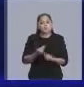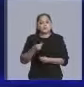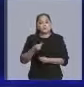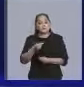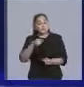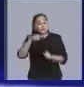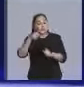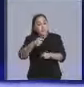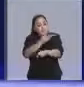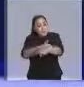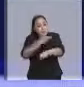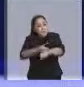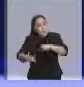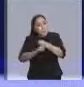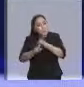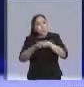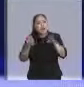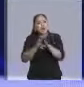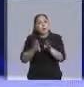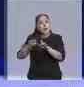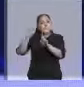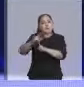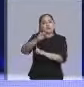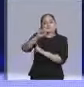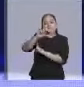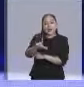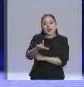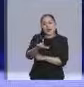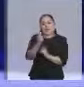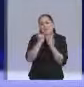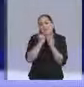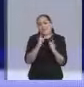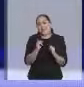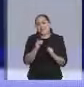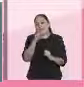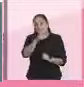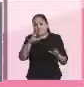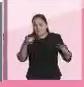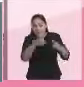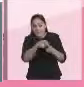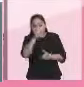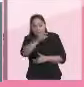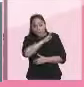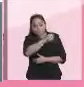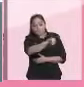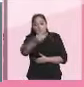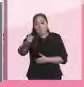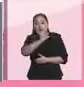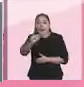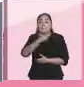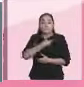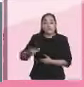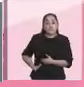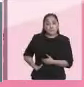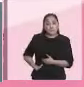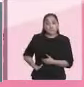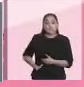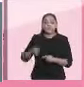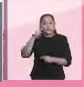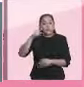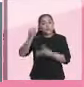autónomo, independiente, que puede inclusive procesar al propio presidente. Pero consulten el programa de Nación de López Obrador. En la